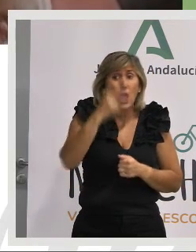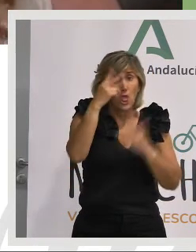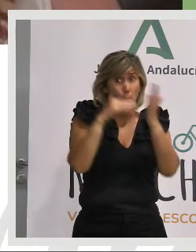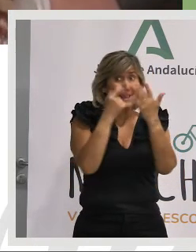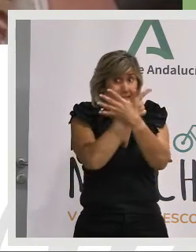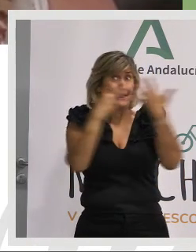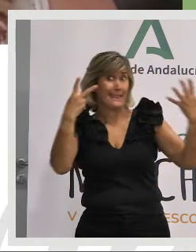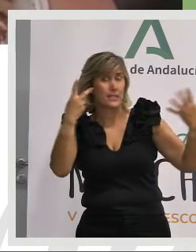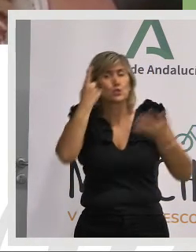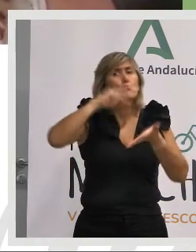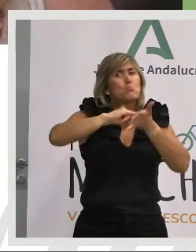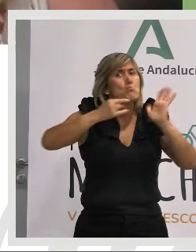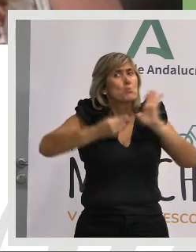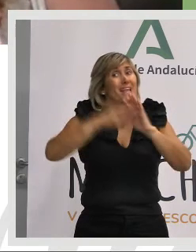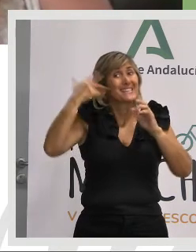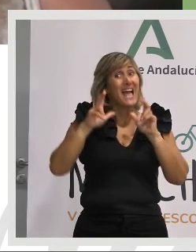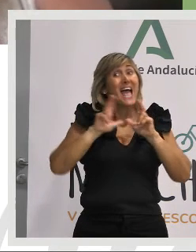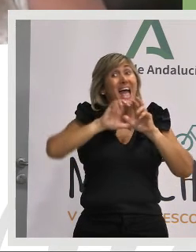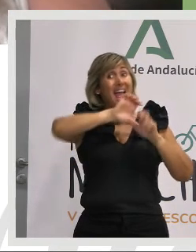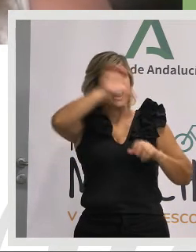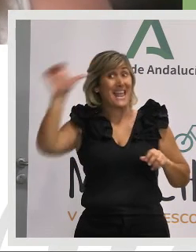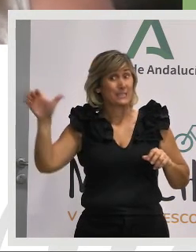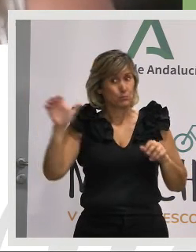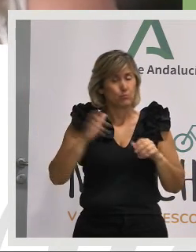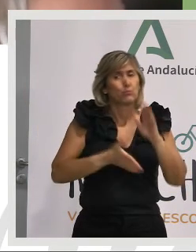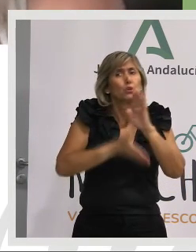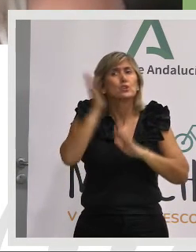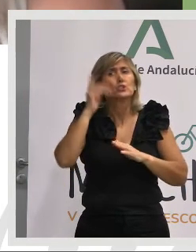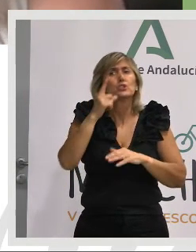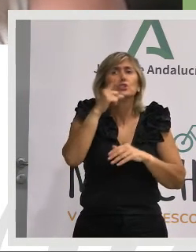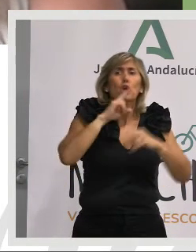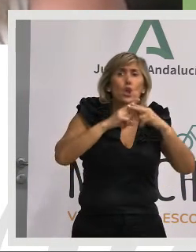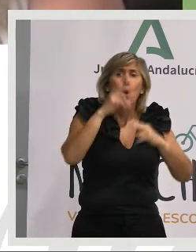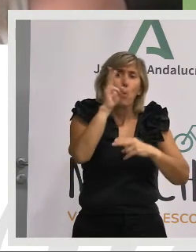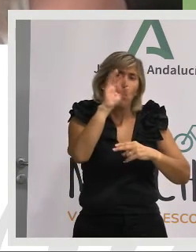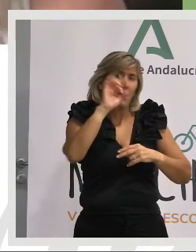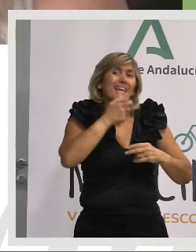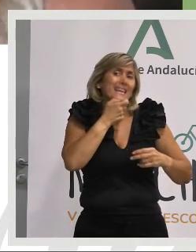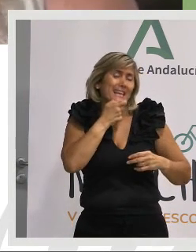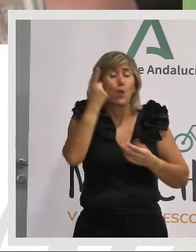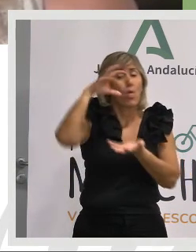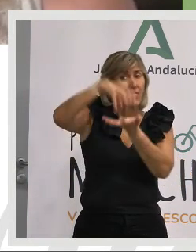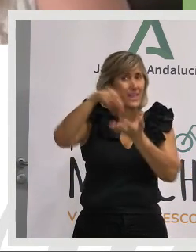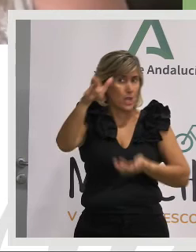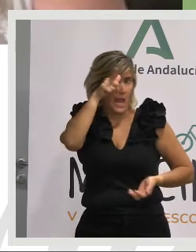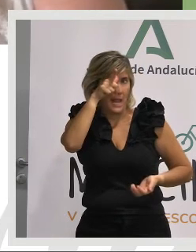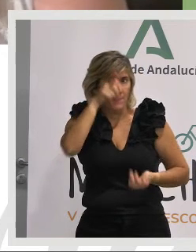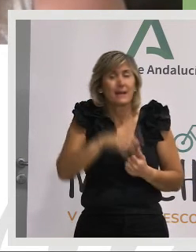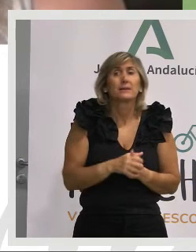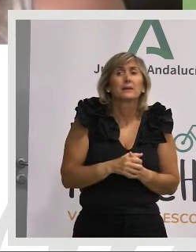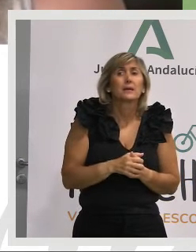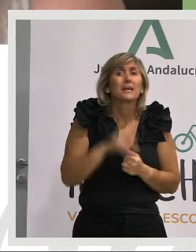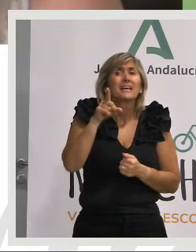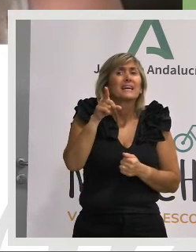2017 a un proyecto de Freshwater Sources con un centro alemán y, bueno,